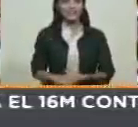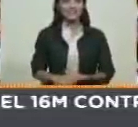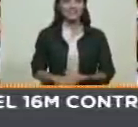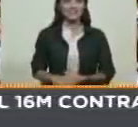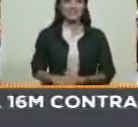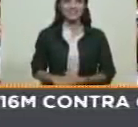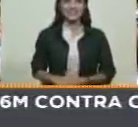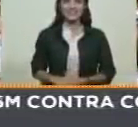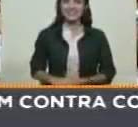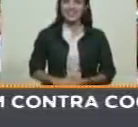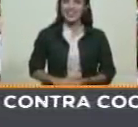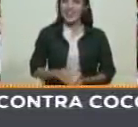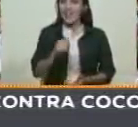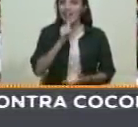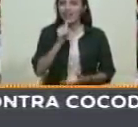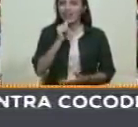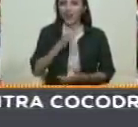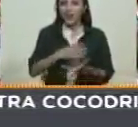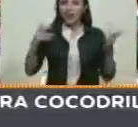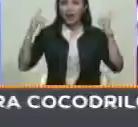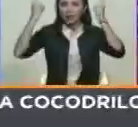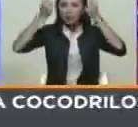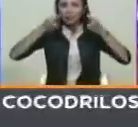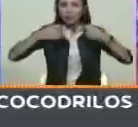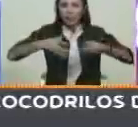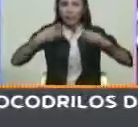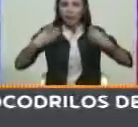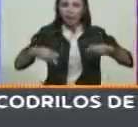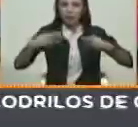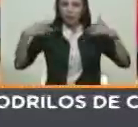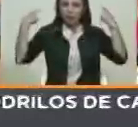quienes de ustedes tienen un plástico viejo